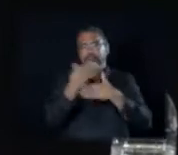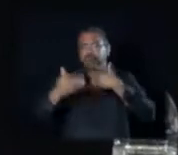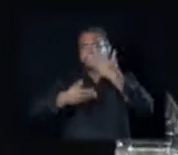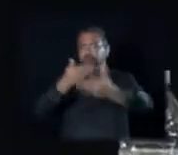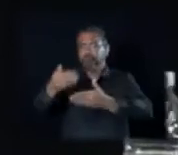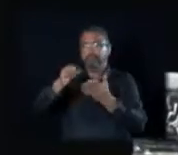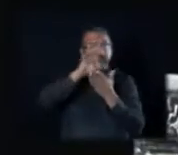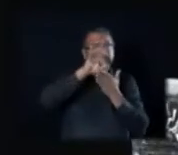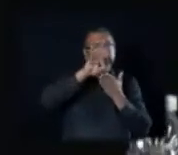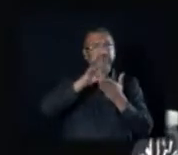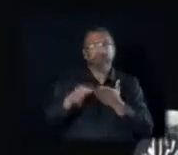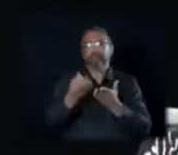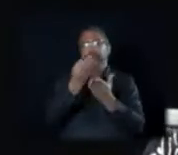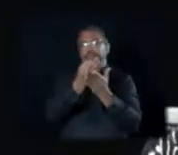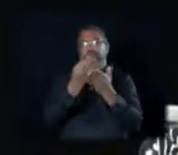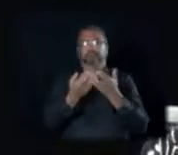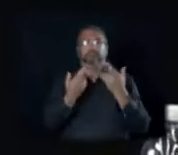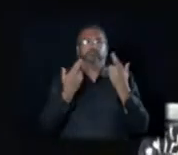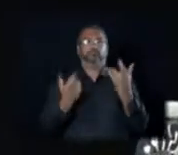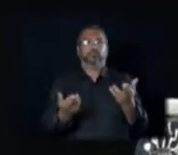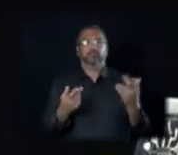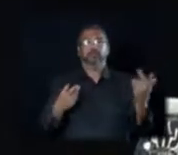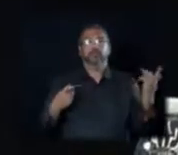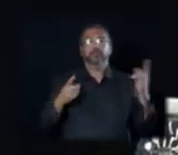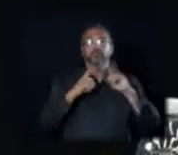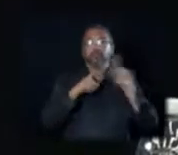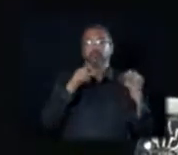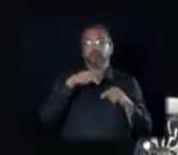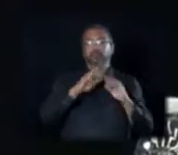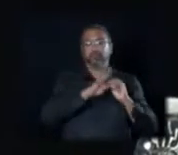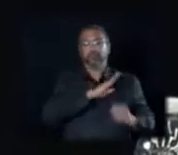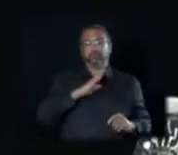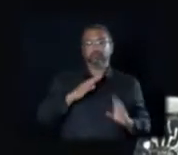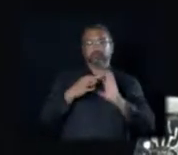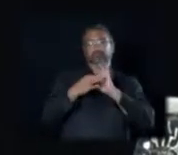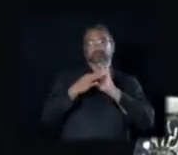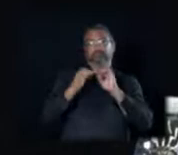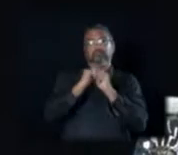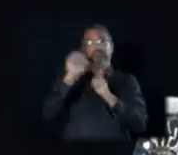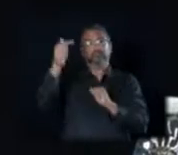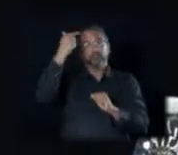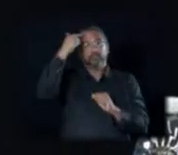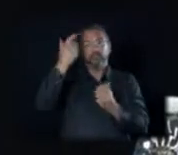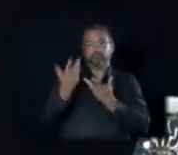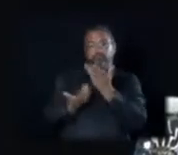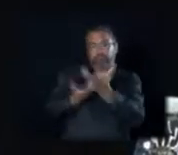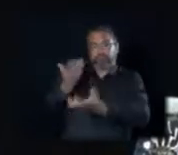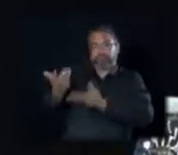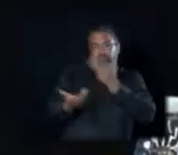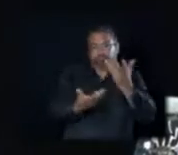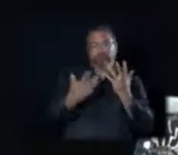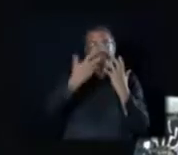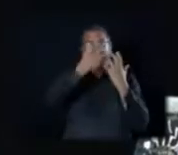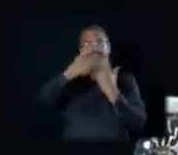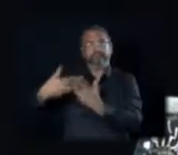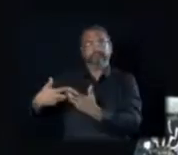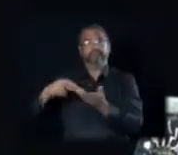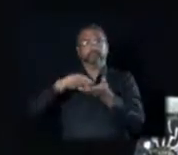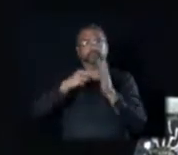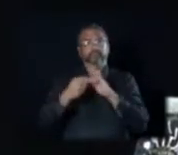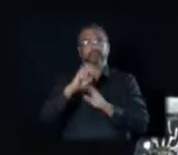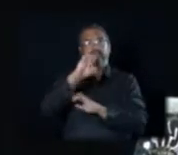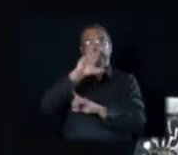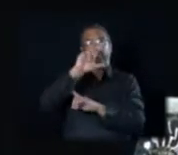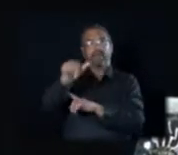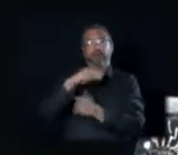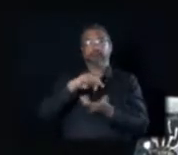sus prácticas de contabilidad y de informes. La Junta va a seguir trabajando con el gobierno para tener estos asuntos, para